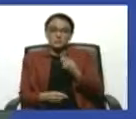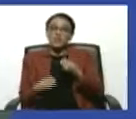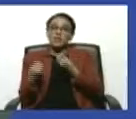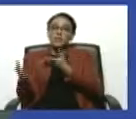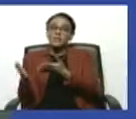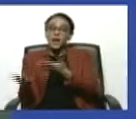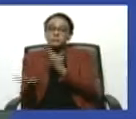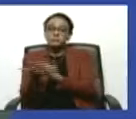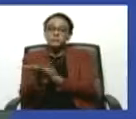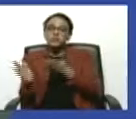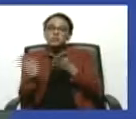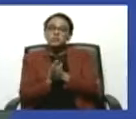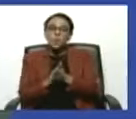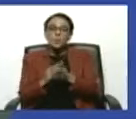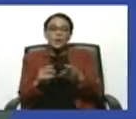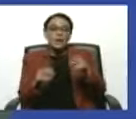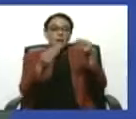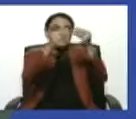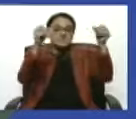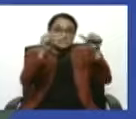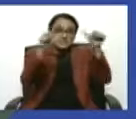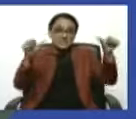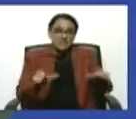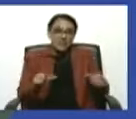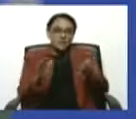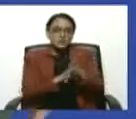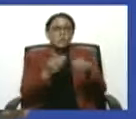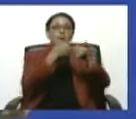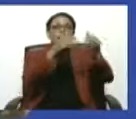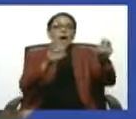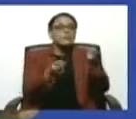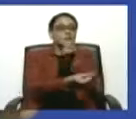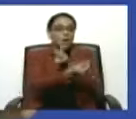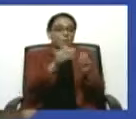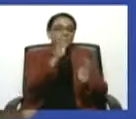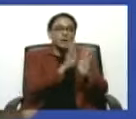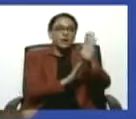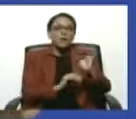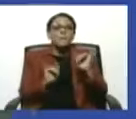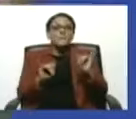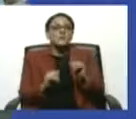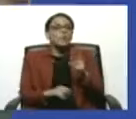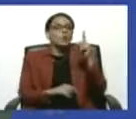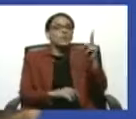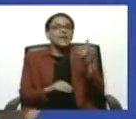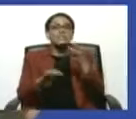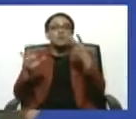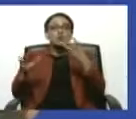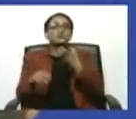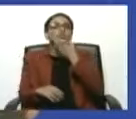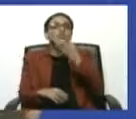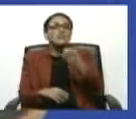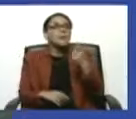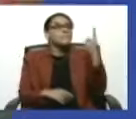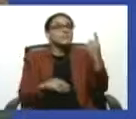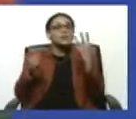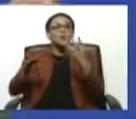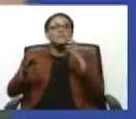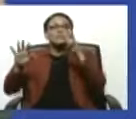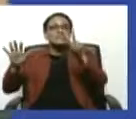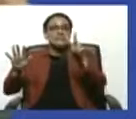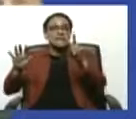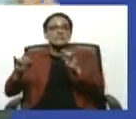de reforma y apertura económica un 18 de diciembre de 1978, querido embajador Lang Hu.